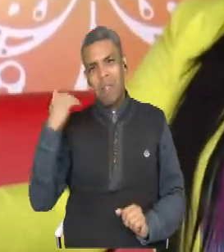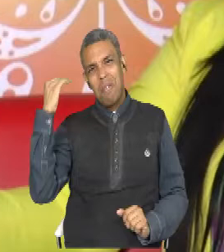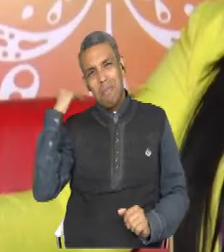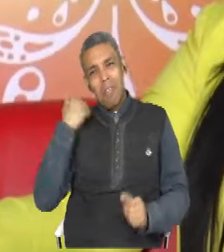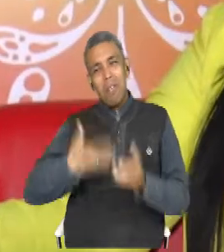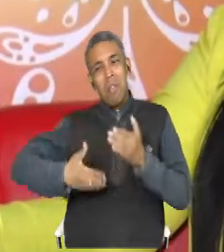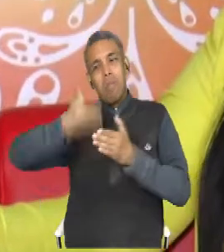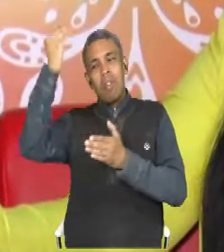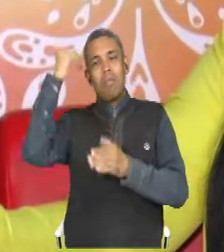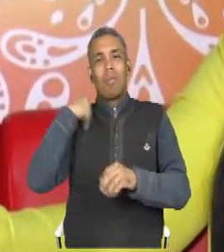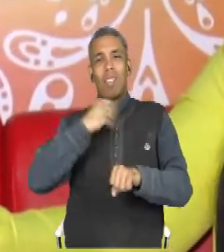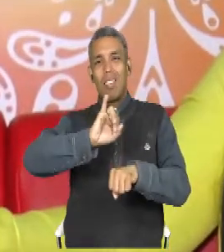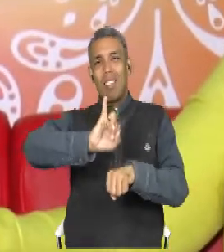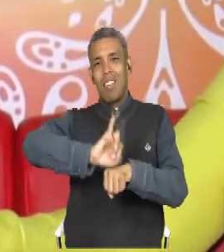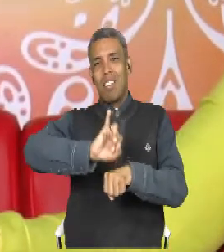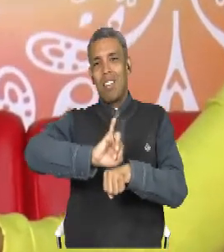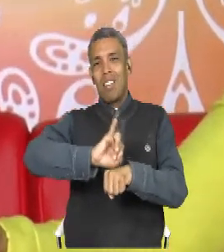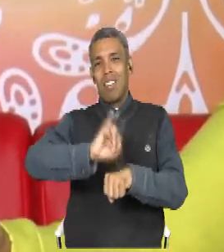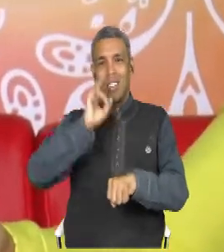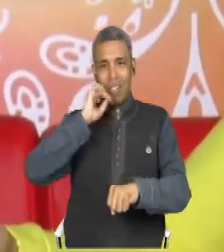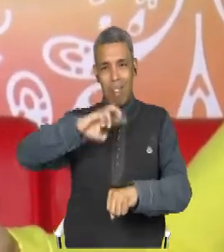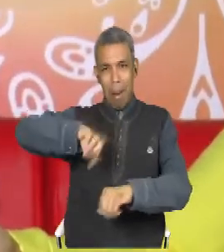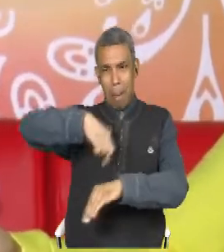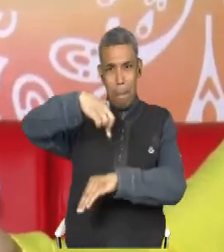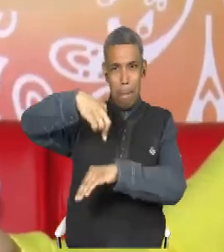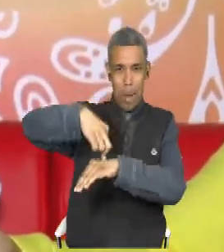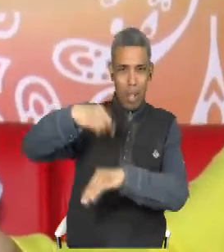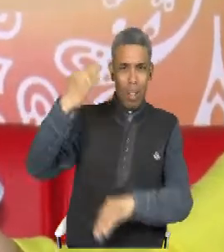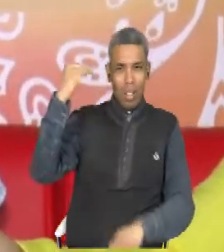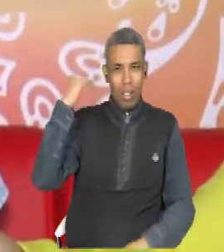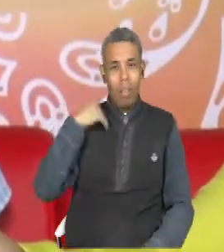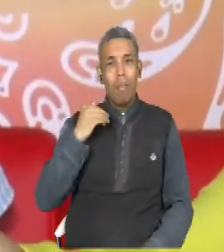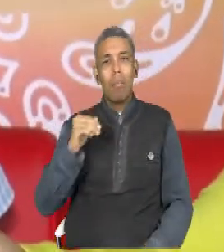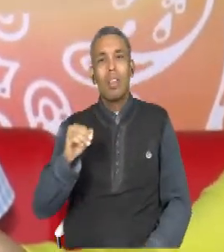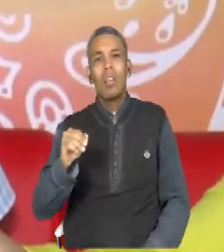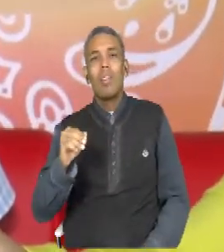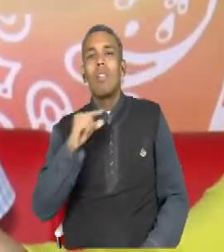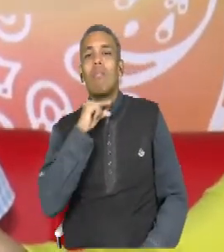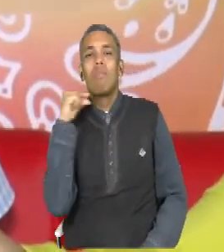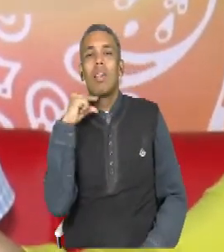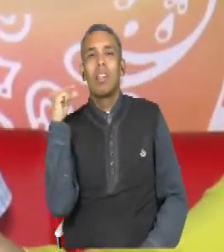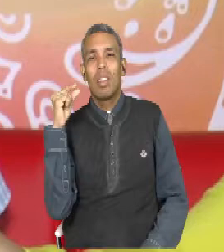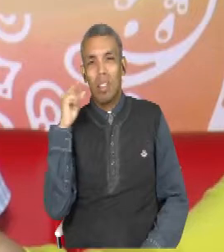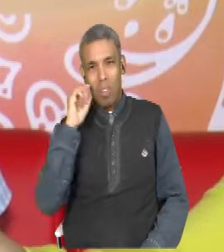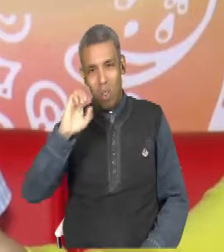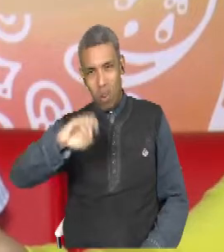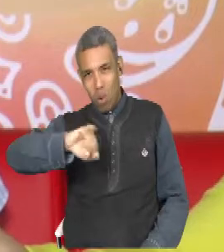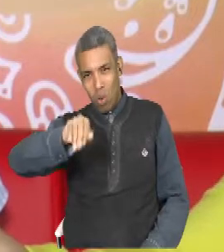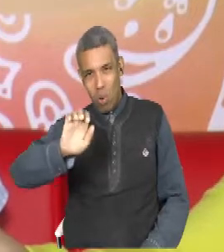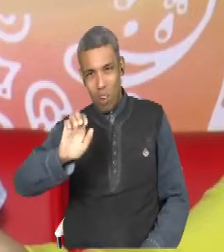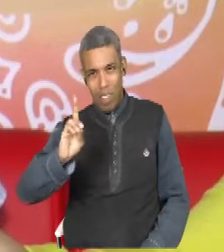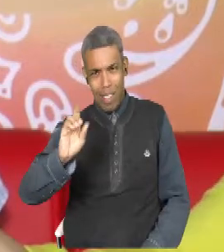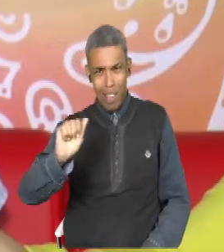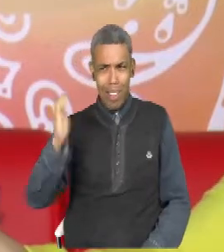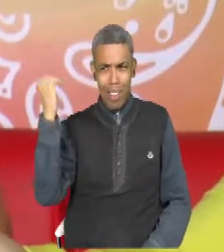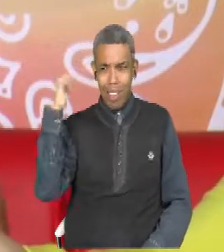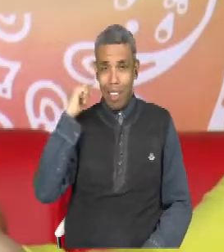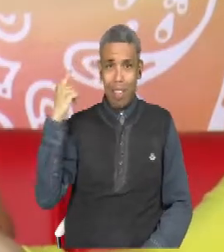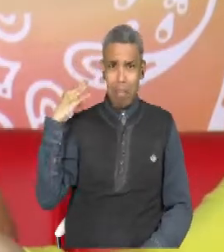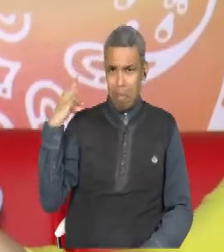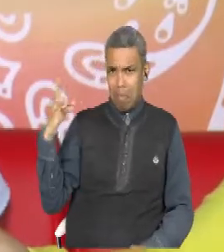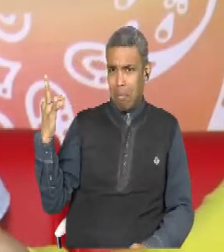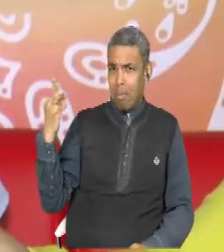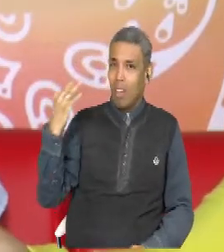empecé cantando yo con el padre Gustavo Ojeda, que Dios lo tenga en su santa gloria. Luego monté una agrupación de rock, un